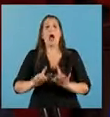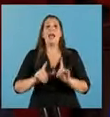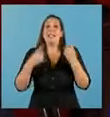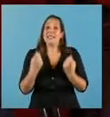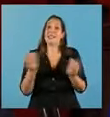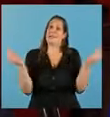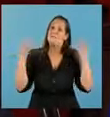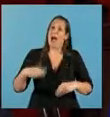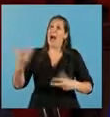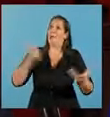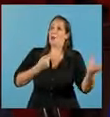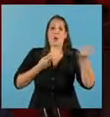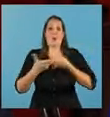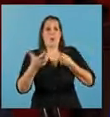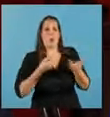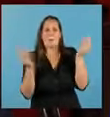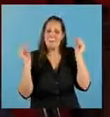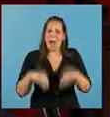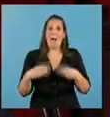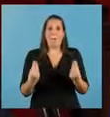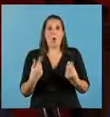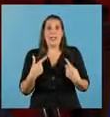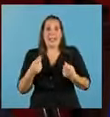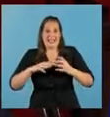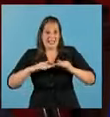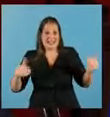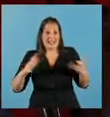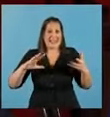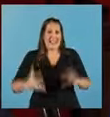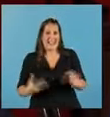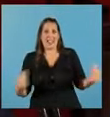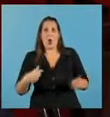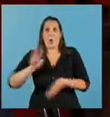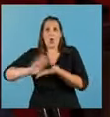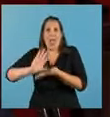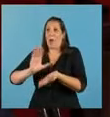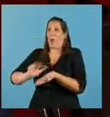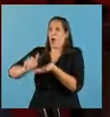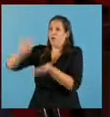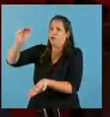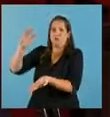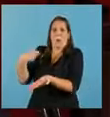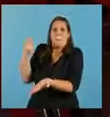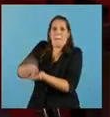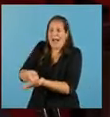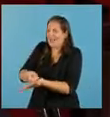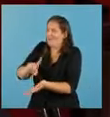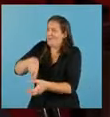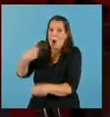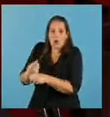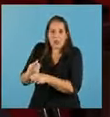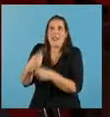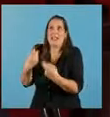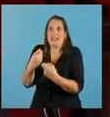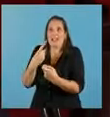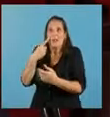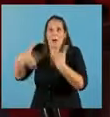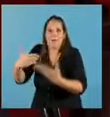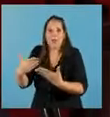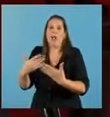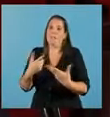país queremos salir bien parados de esta crisis de deuda impagable. La aprobación legislativa de las políticas de